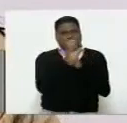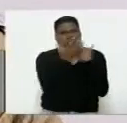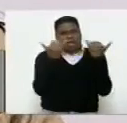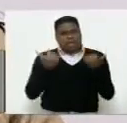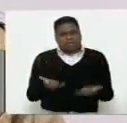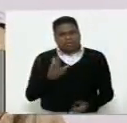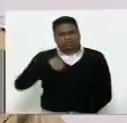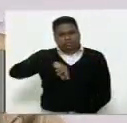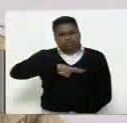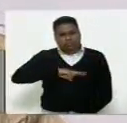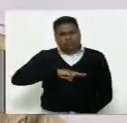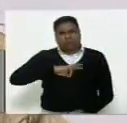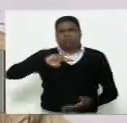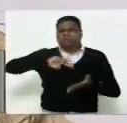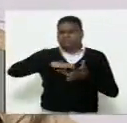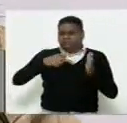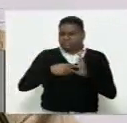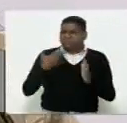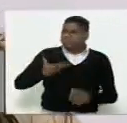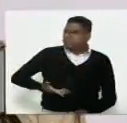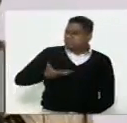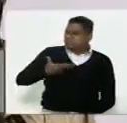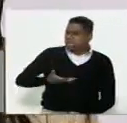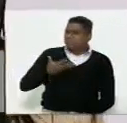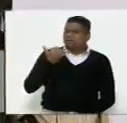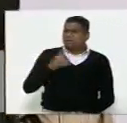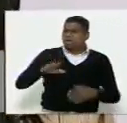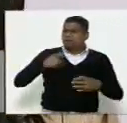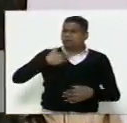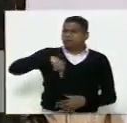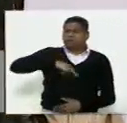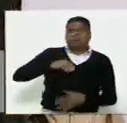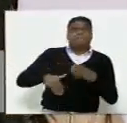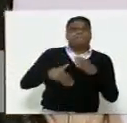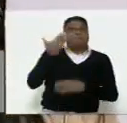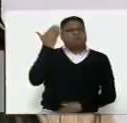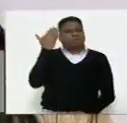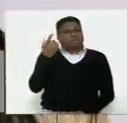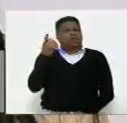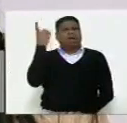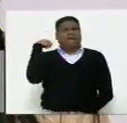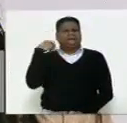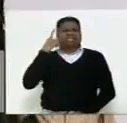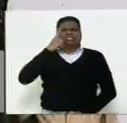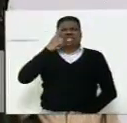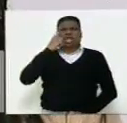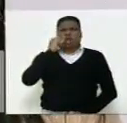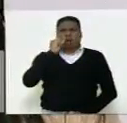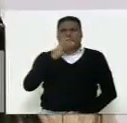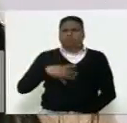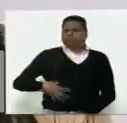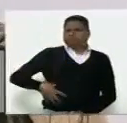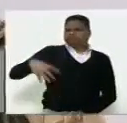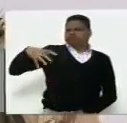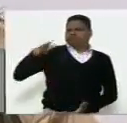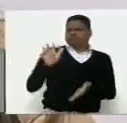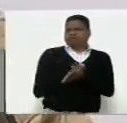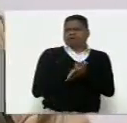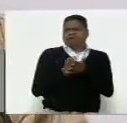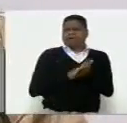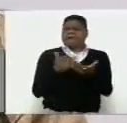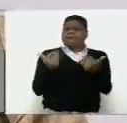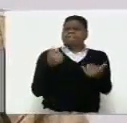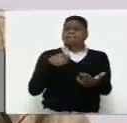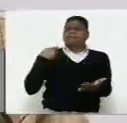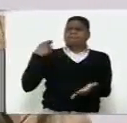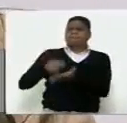dimensiones significativas. Nosotras tenemos un modelo hegemónico patriarcal que ha mercantilizado y ha cosificado el